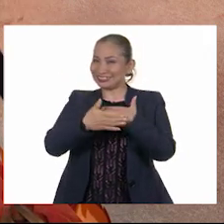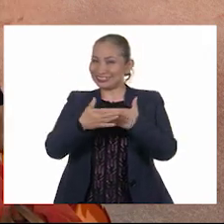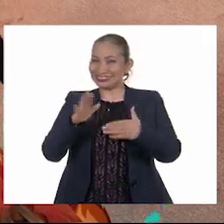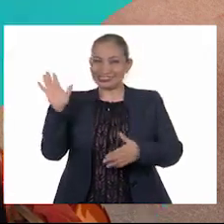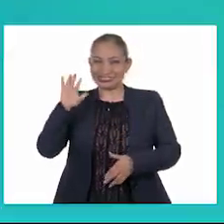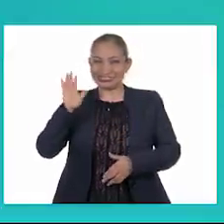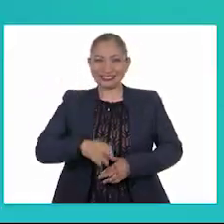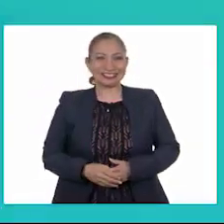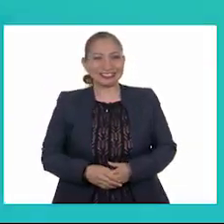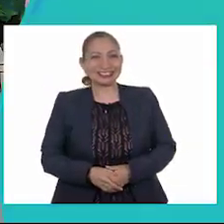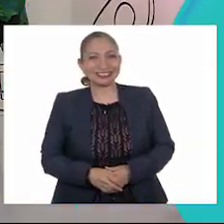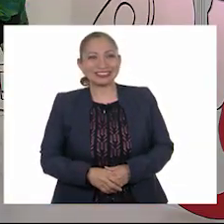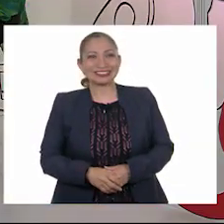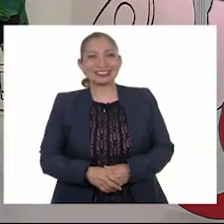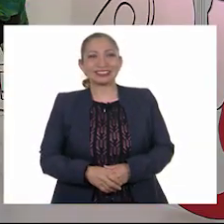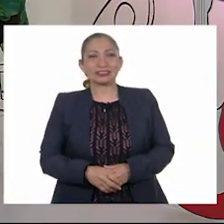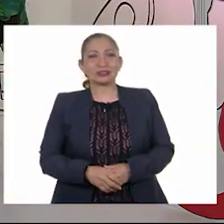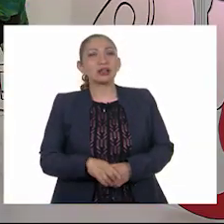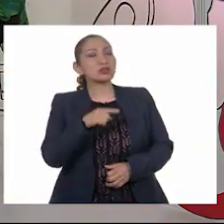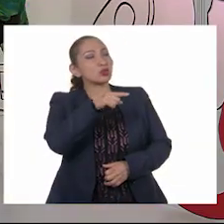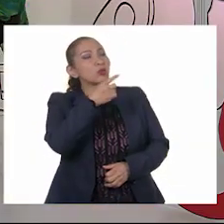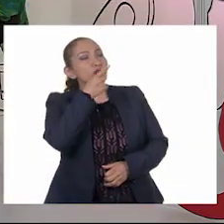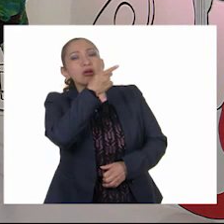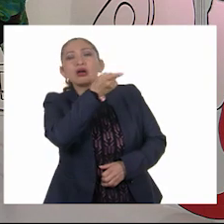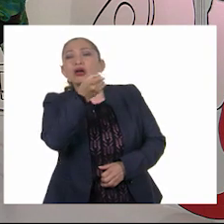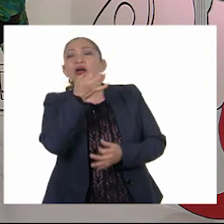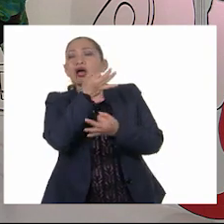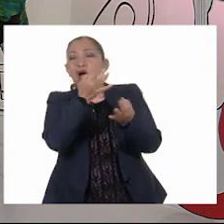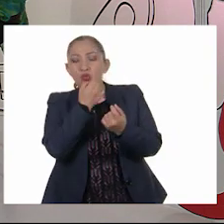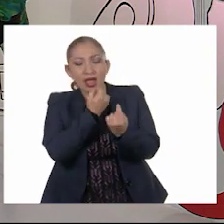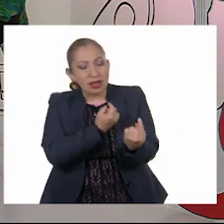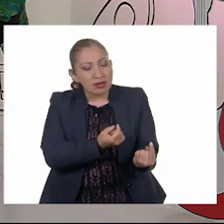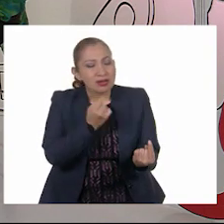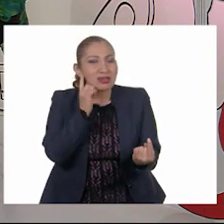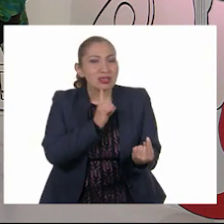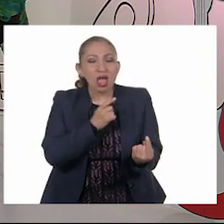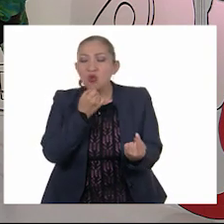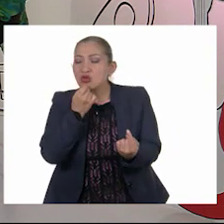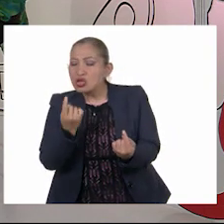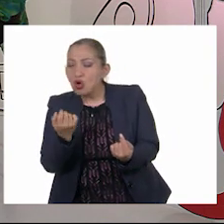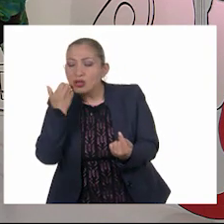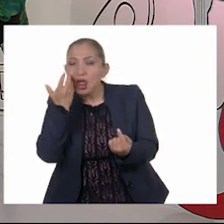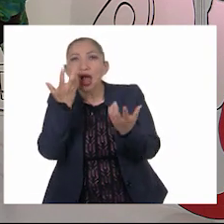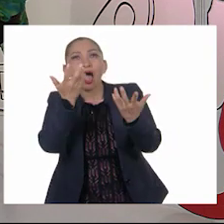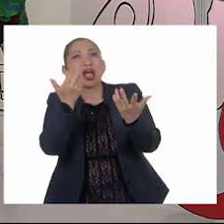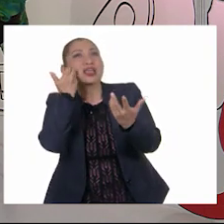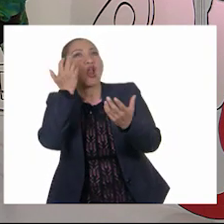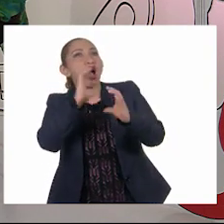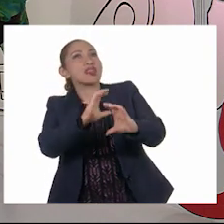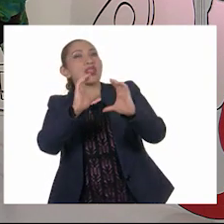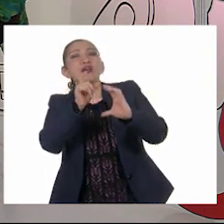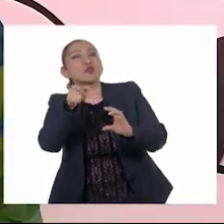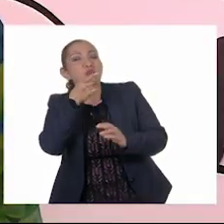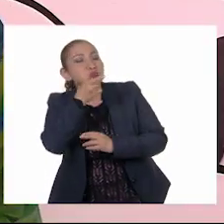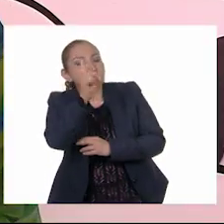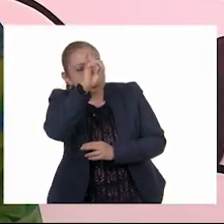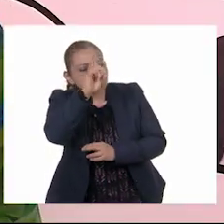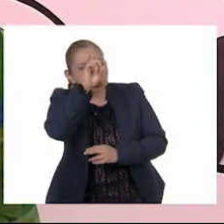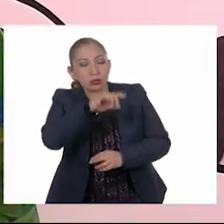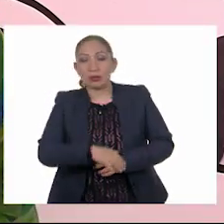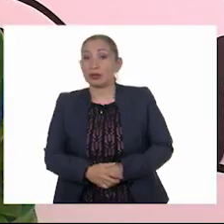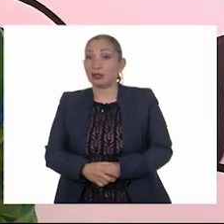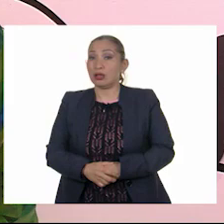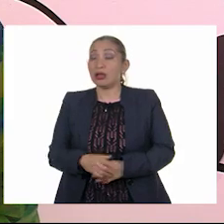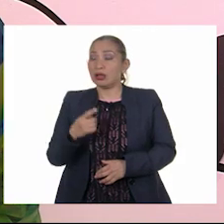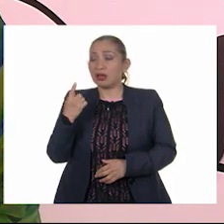próxima! ¿Y tú qué le dirías a una niña o a un niño que quieren ser cantantes profesionales? Lo